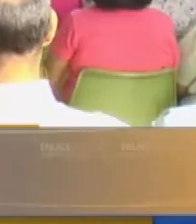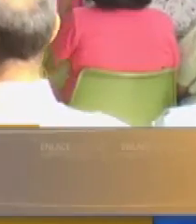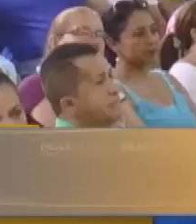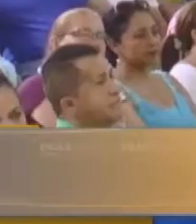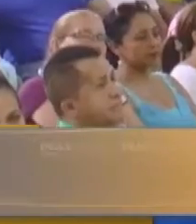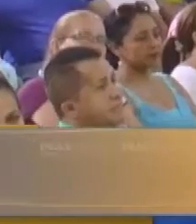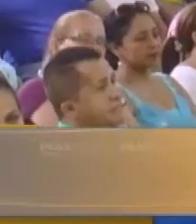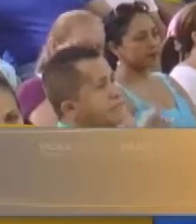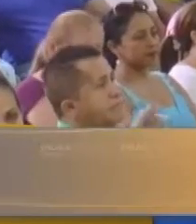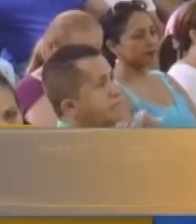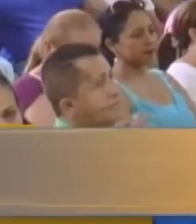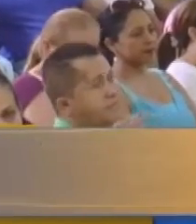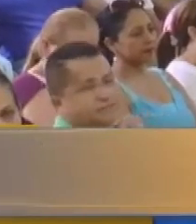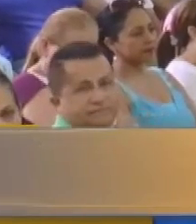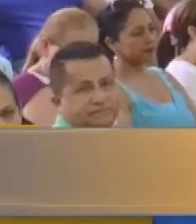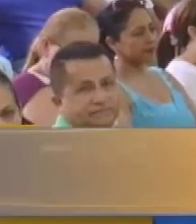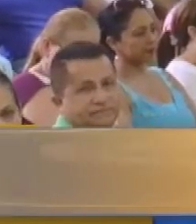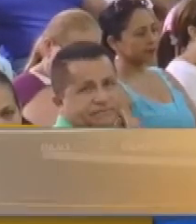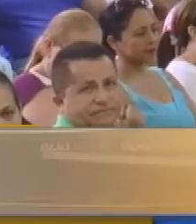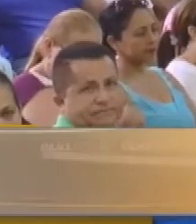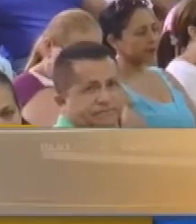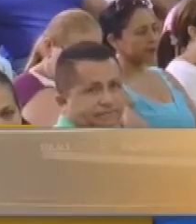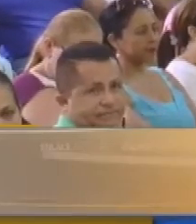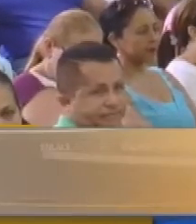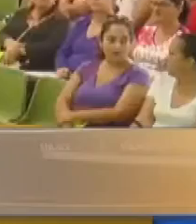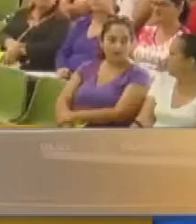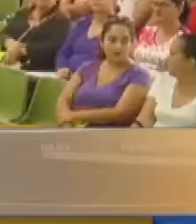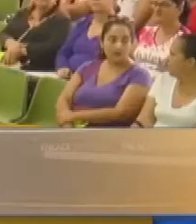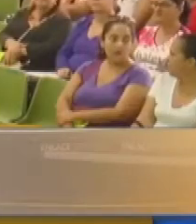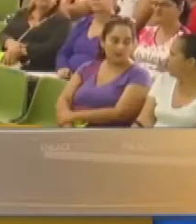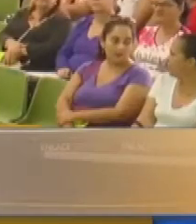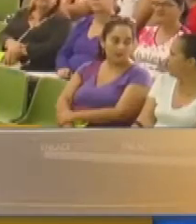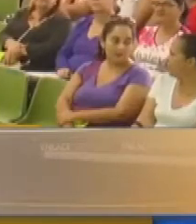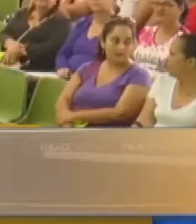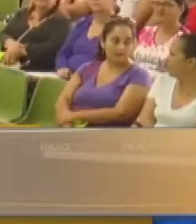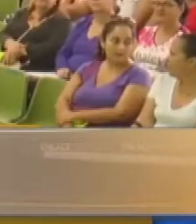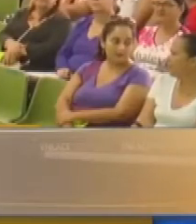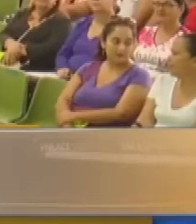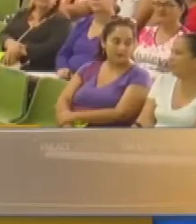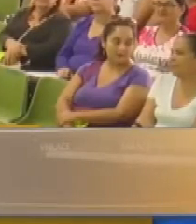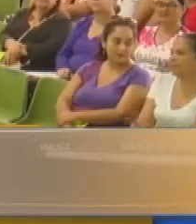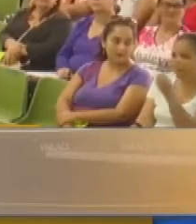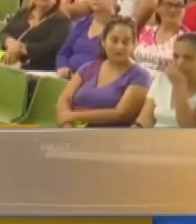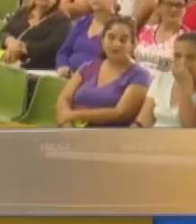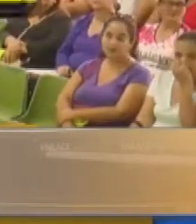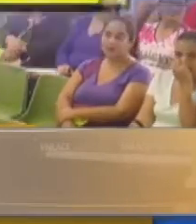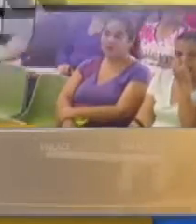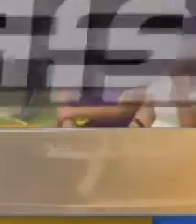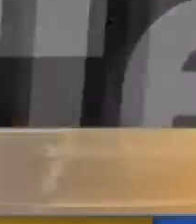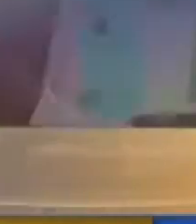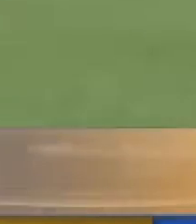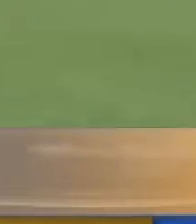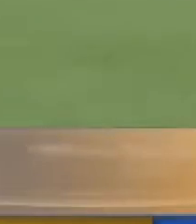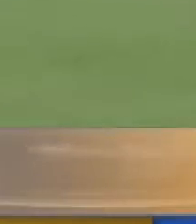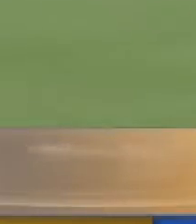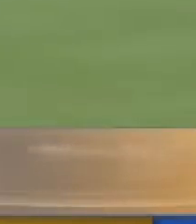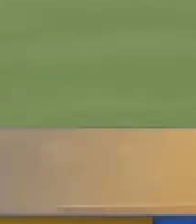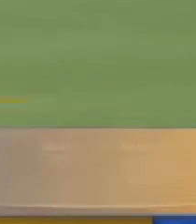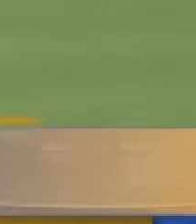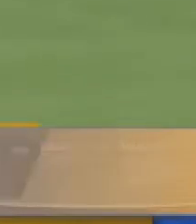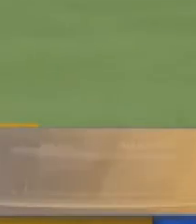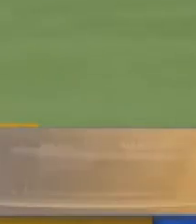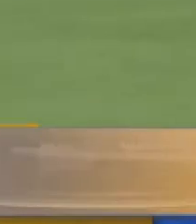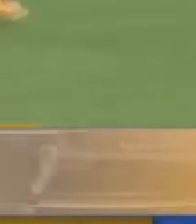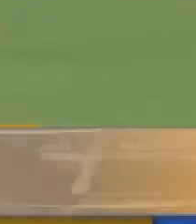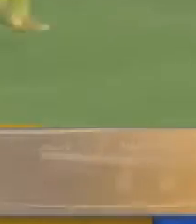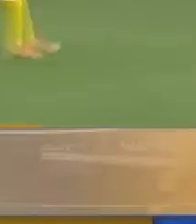realizaron asamblea informativa sobre los resultados de lo que fue el paro convocado por FECODE. La cita fue en el auditorio del Colegio Diego Hernández de Gallego. En los